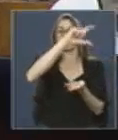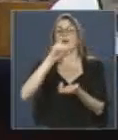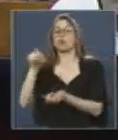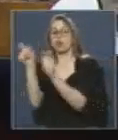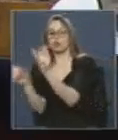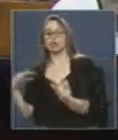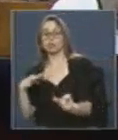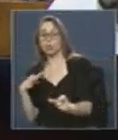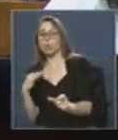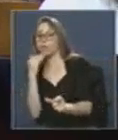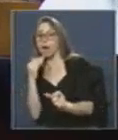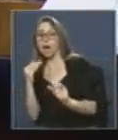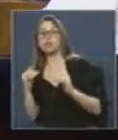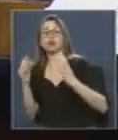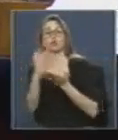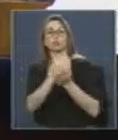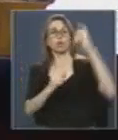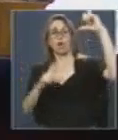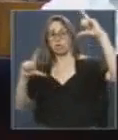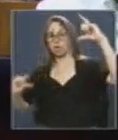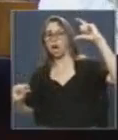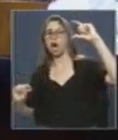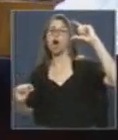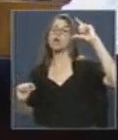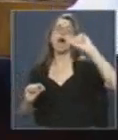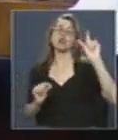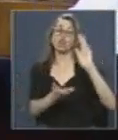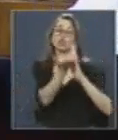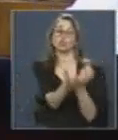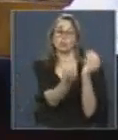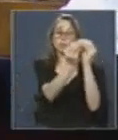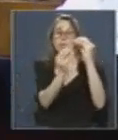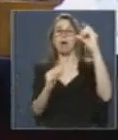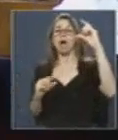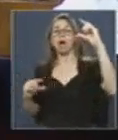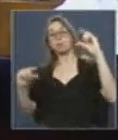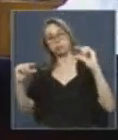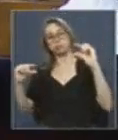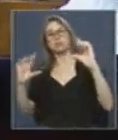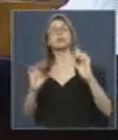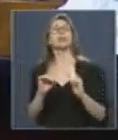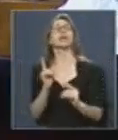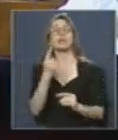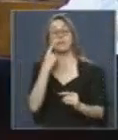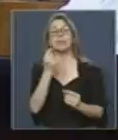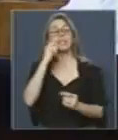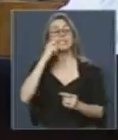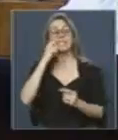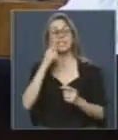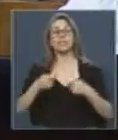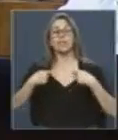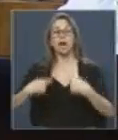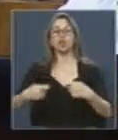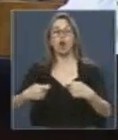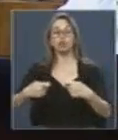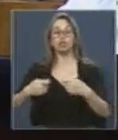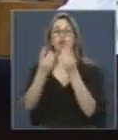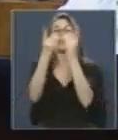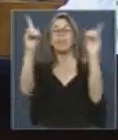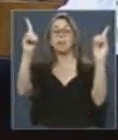se trata. No se trata del costo de la democracia, que es el costo del Congreso